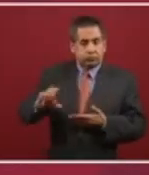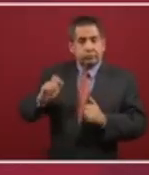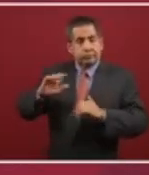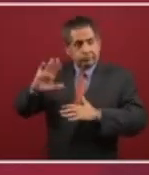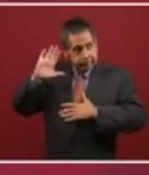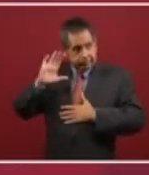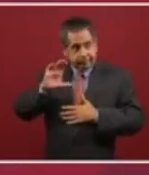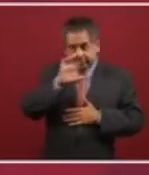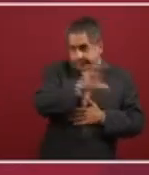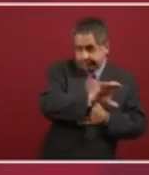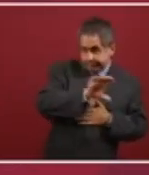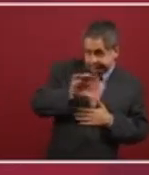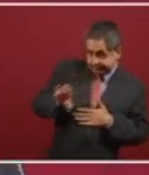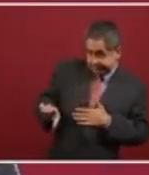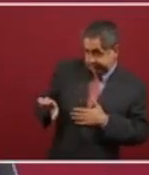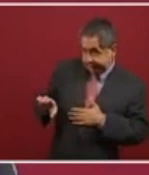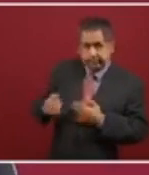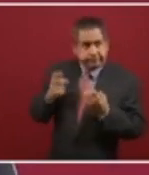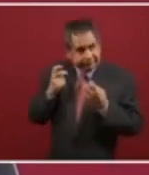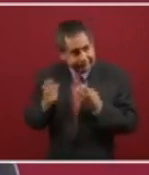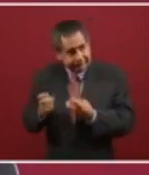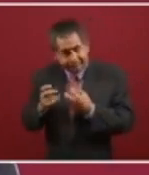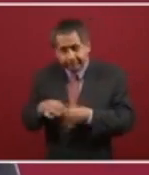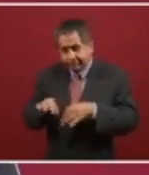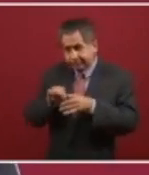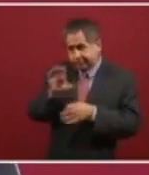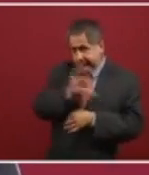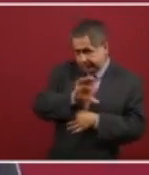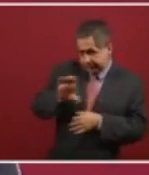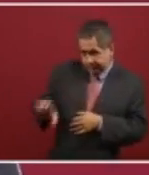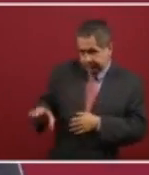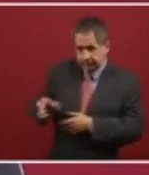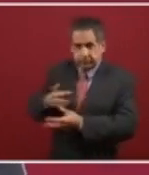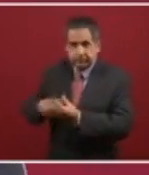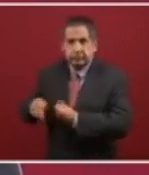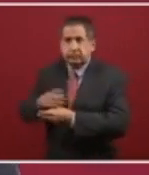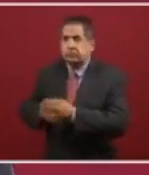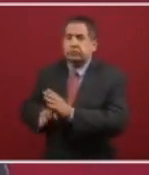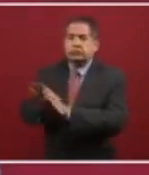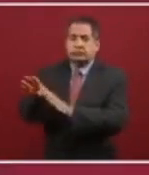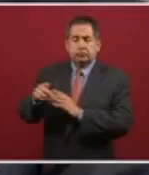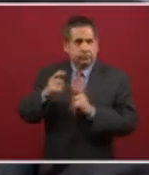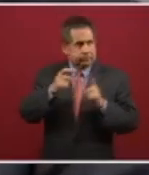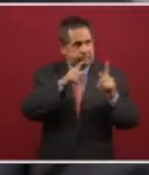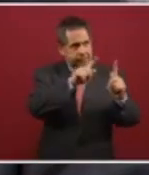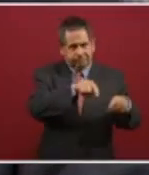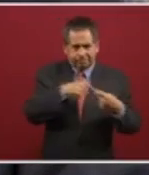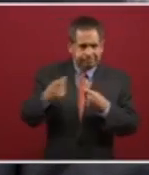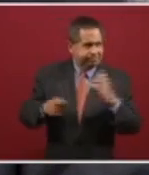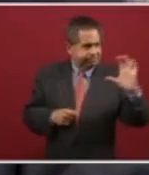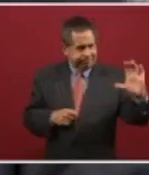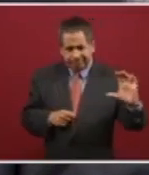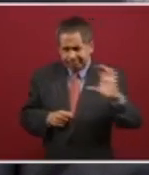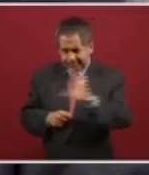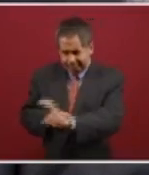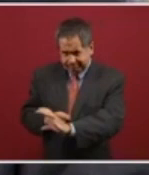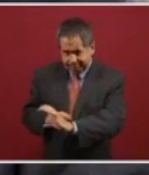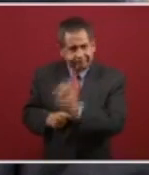más nos importa, que destinen esos fondos.